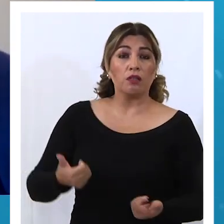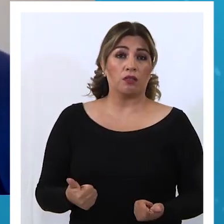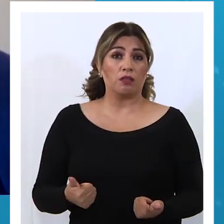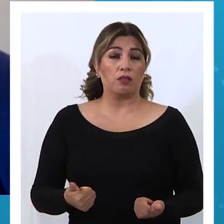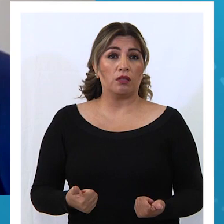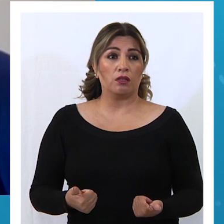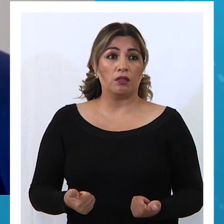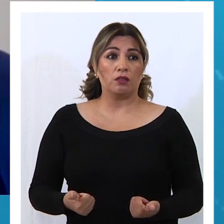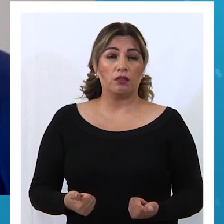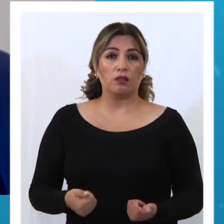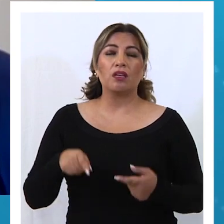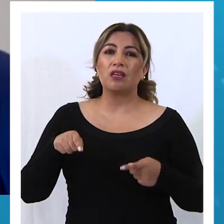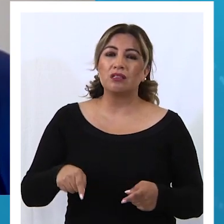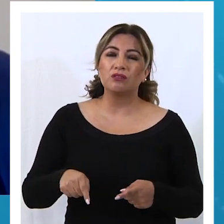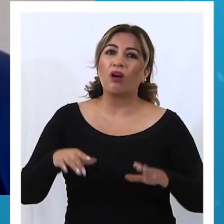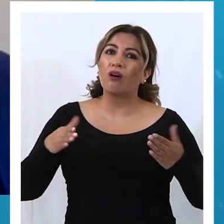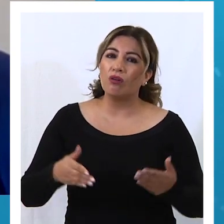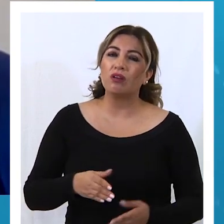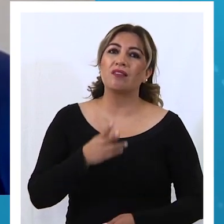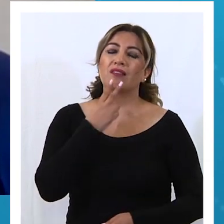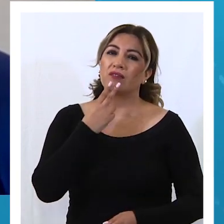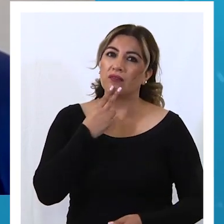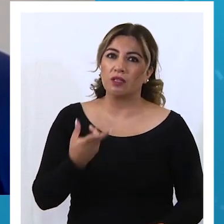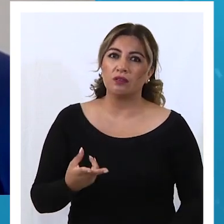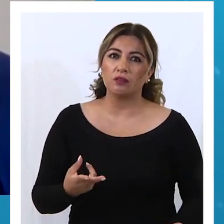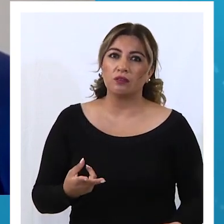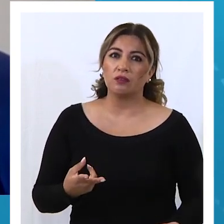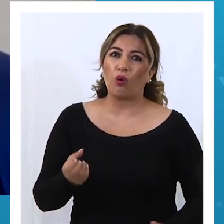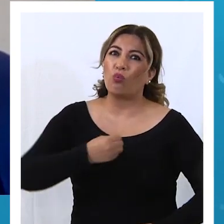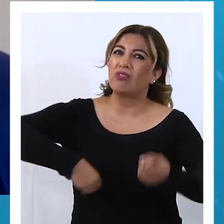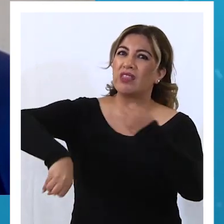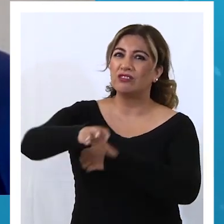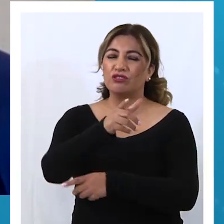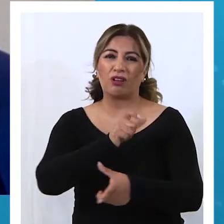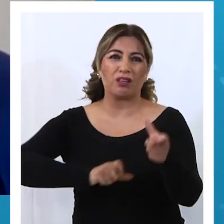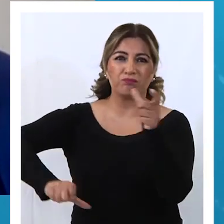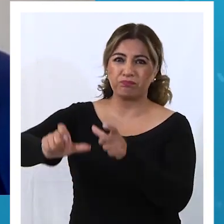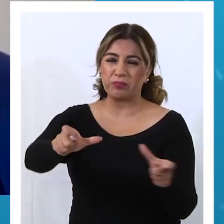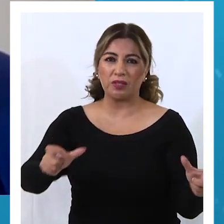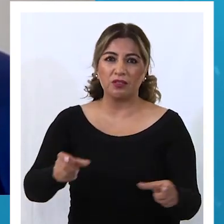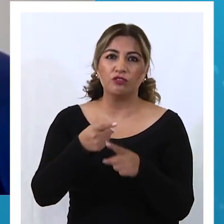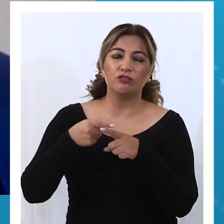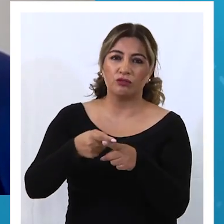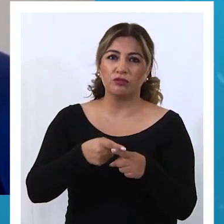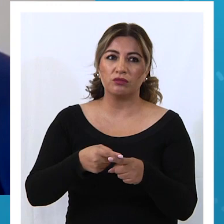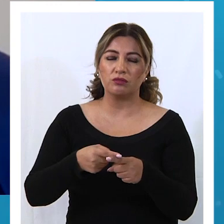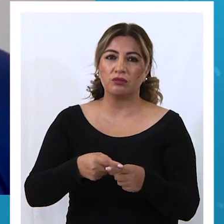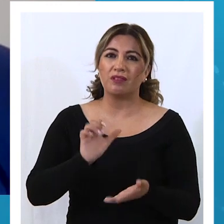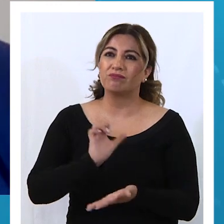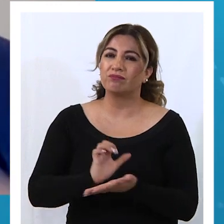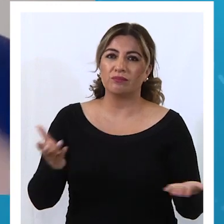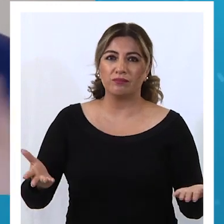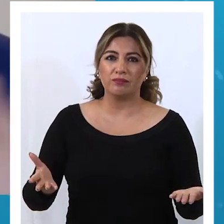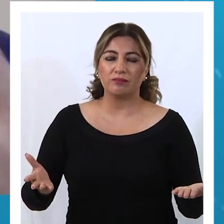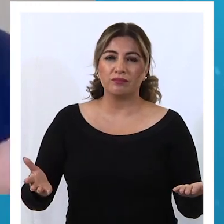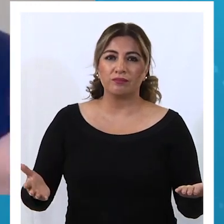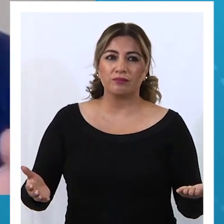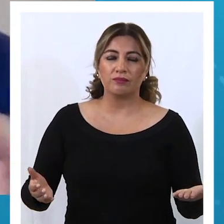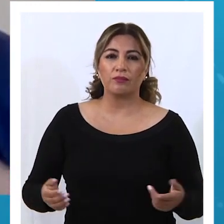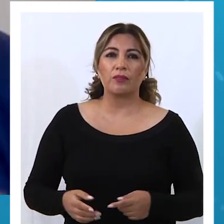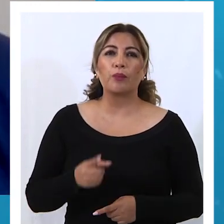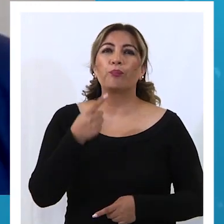bien, pero ¿acaso no es una emergencia un país que está viviendo un desorden social o un estado de conmoción social tan